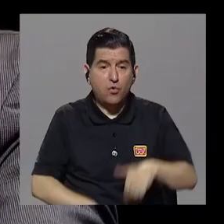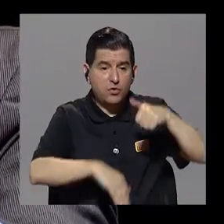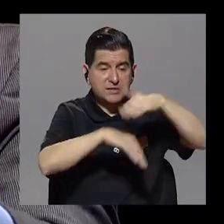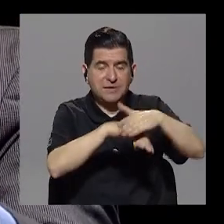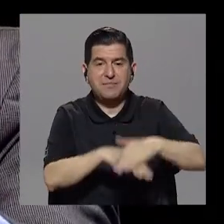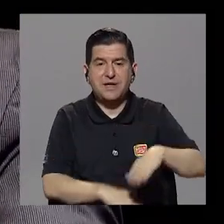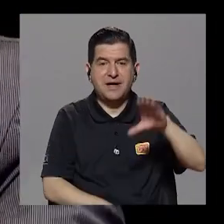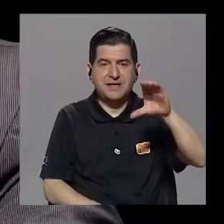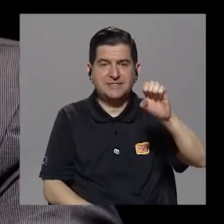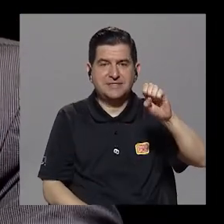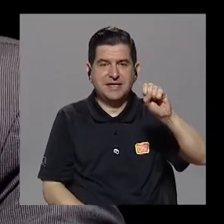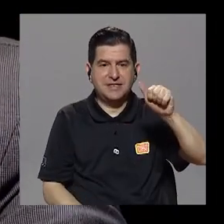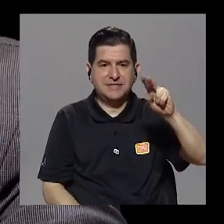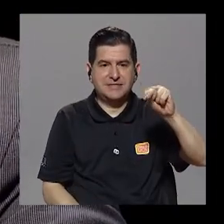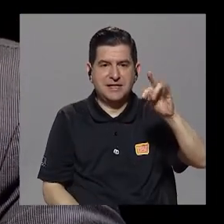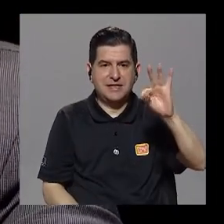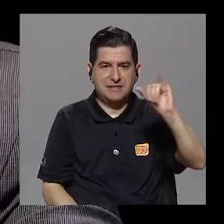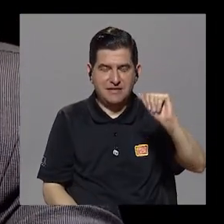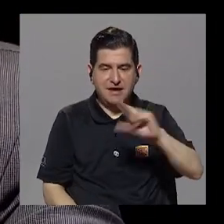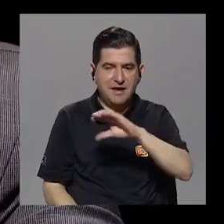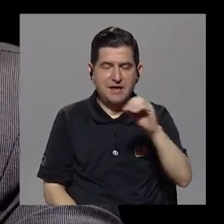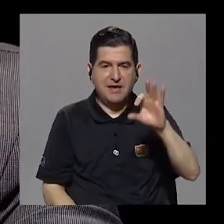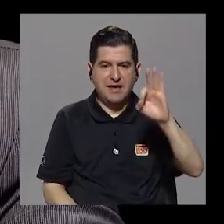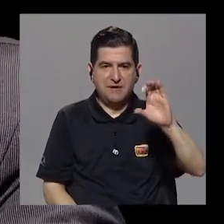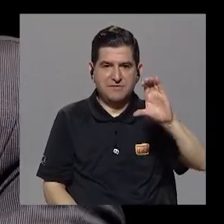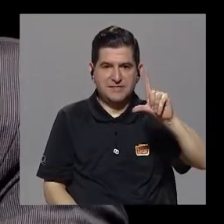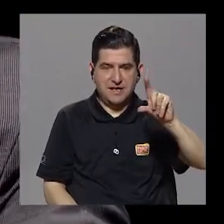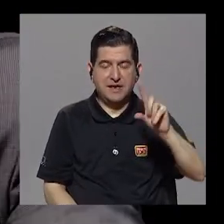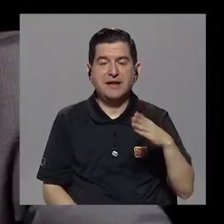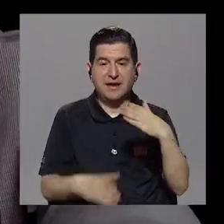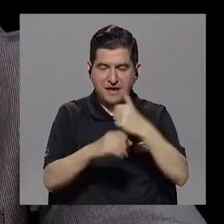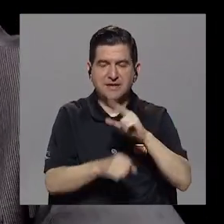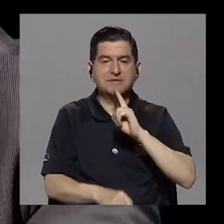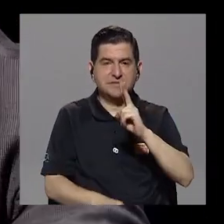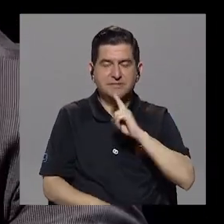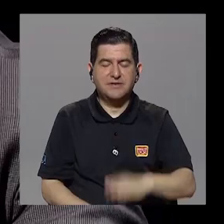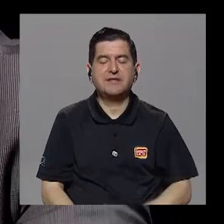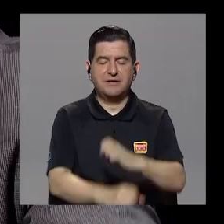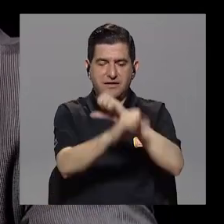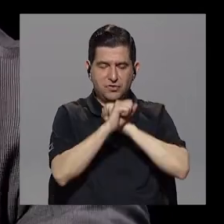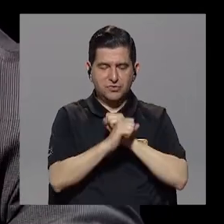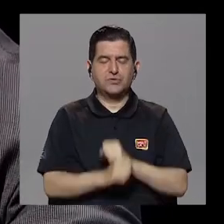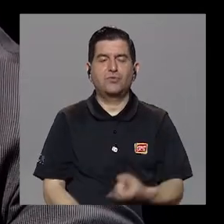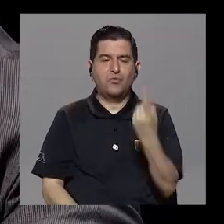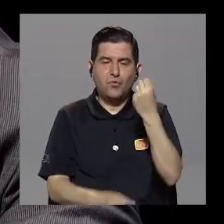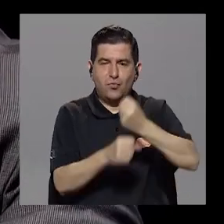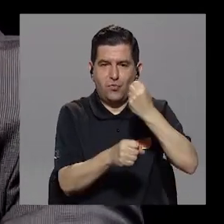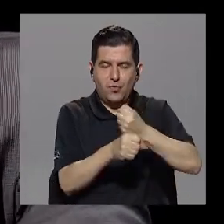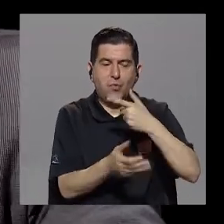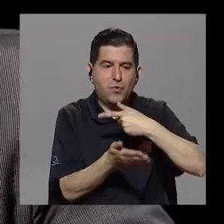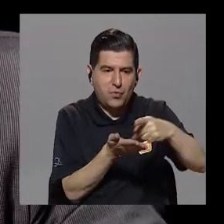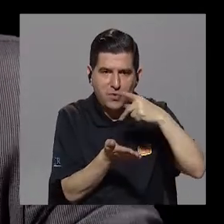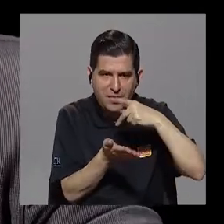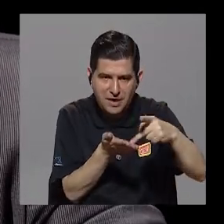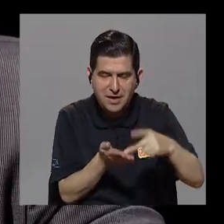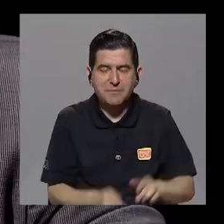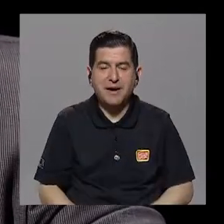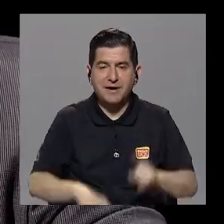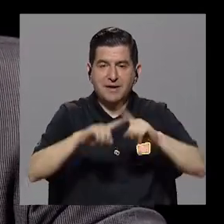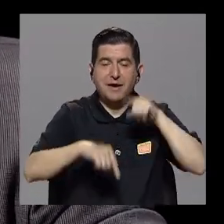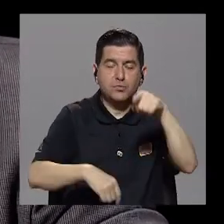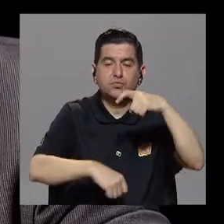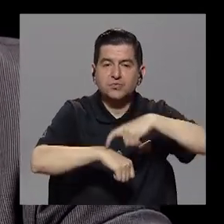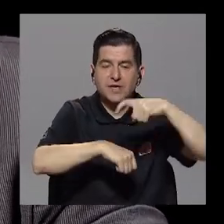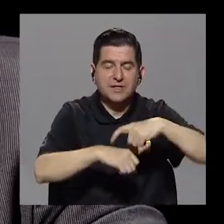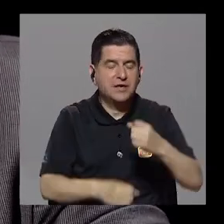cesantía y al FCL y crear un verdadero seguro de desempleo, que ahora sí, el seguro de desempleo te paga según el periodo que